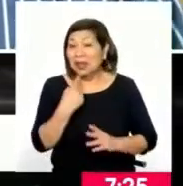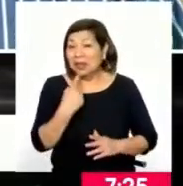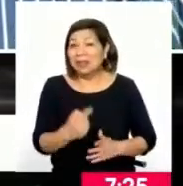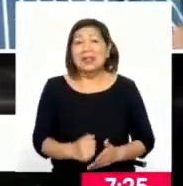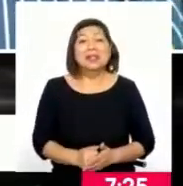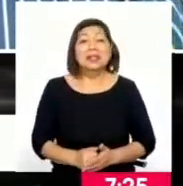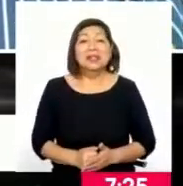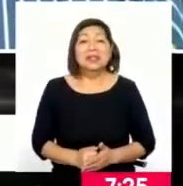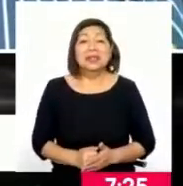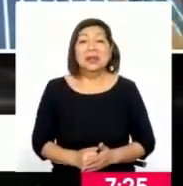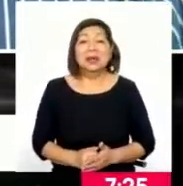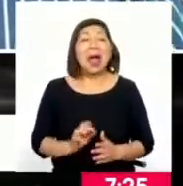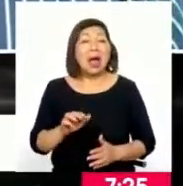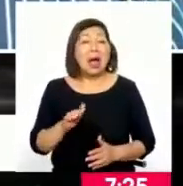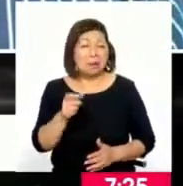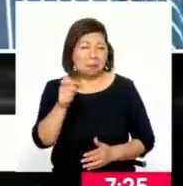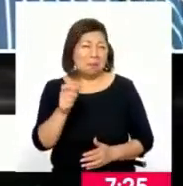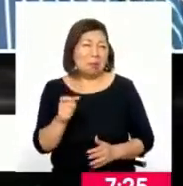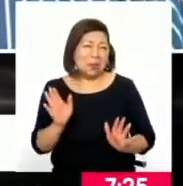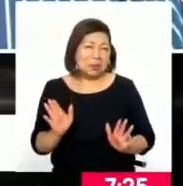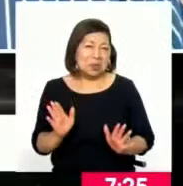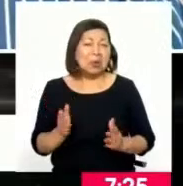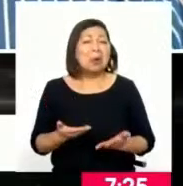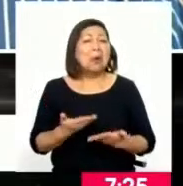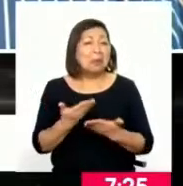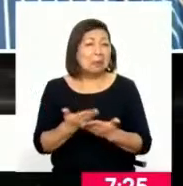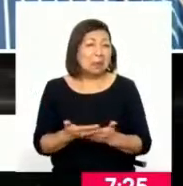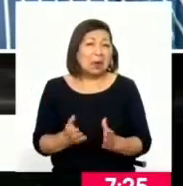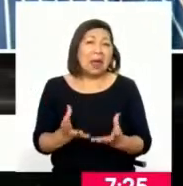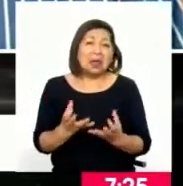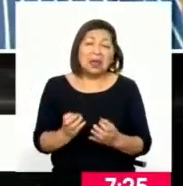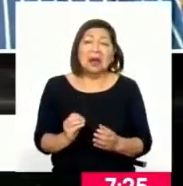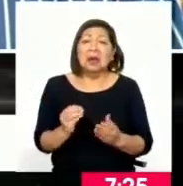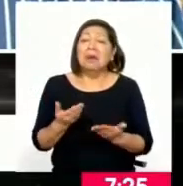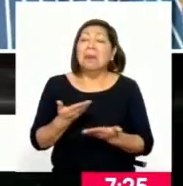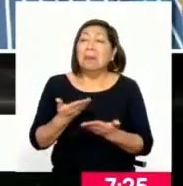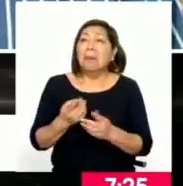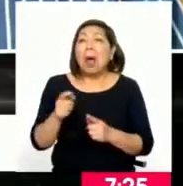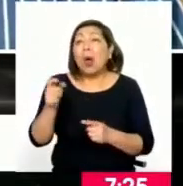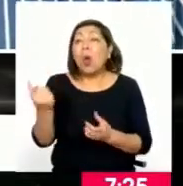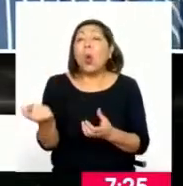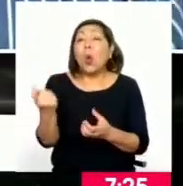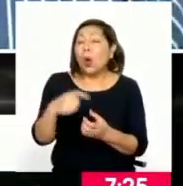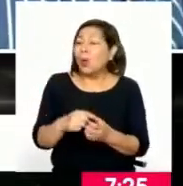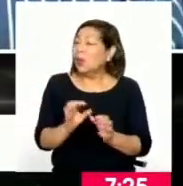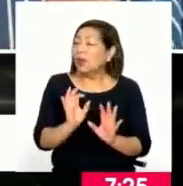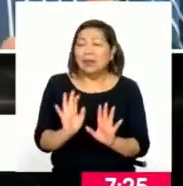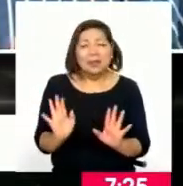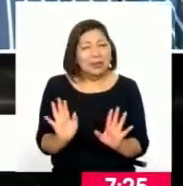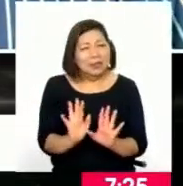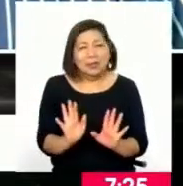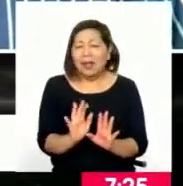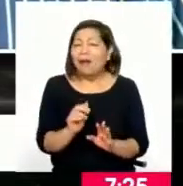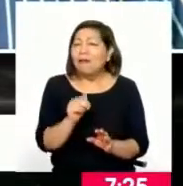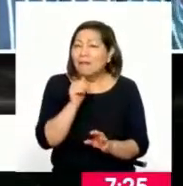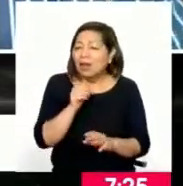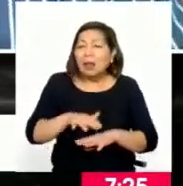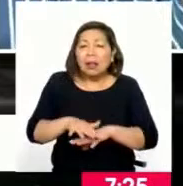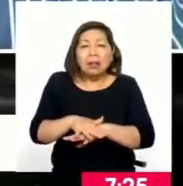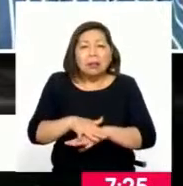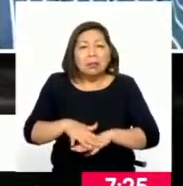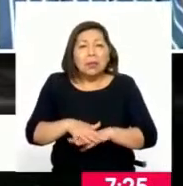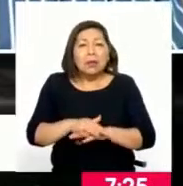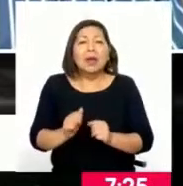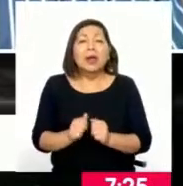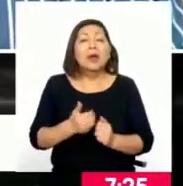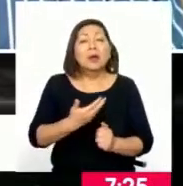En los memes ya hay personas que se ofrecen o que están propuestas, y eso no es cierto. Uh-huh. Todo el tema lo estamos manejando